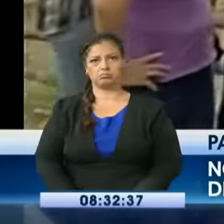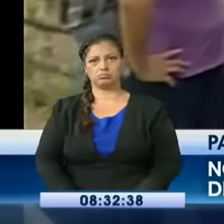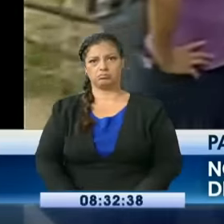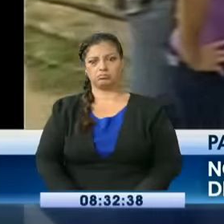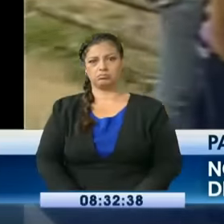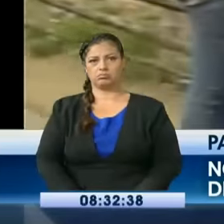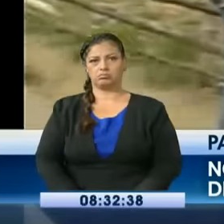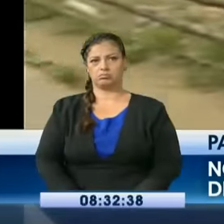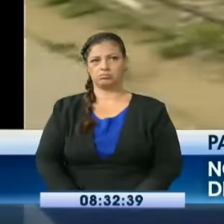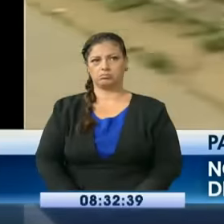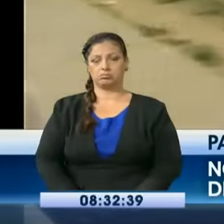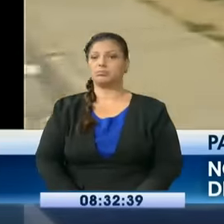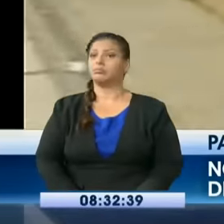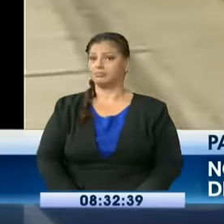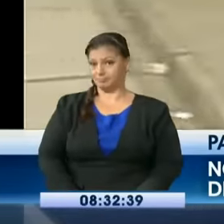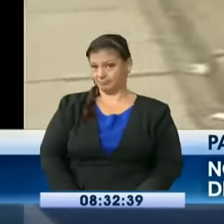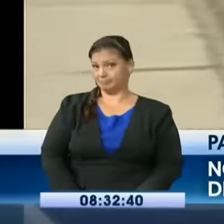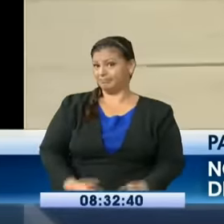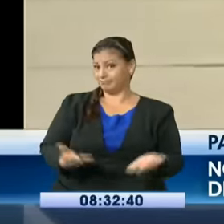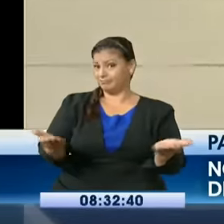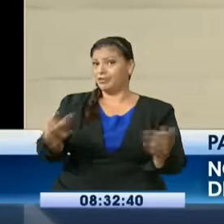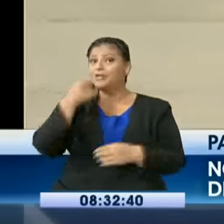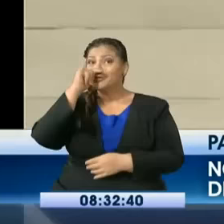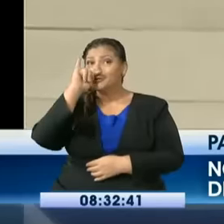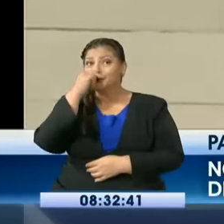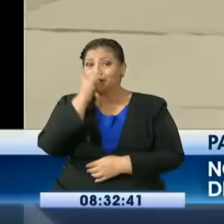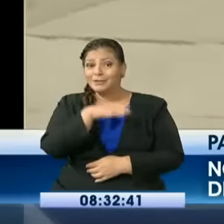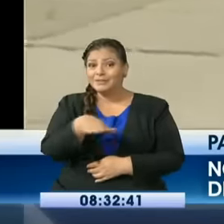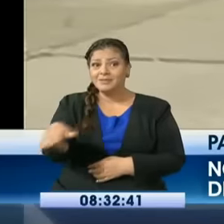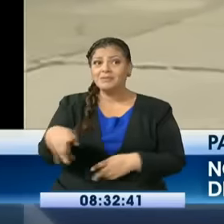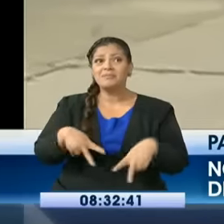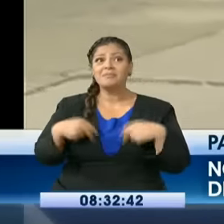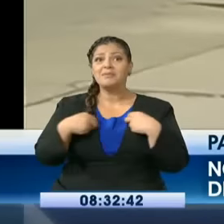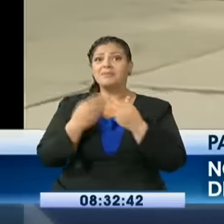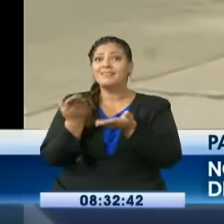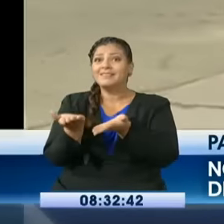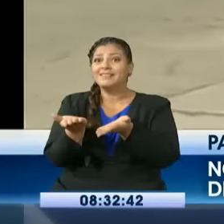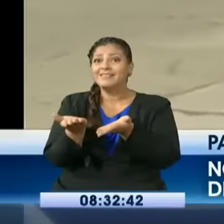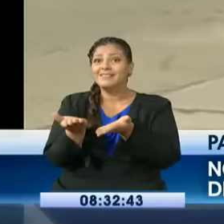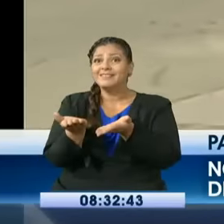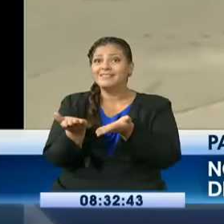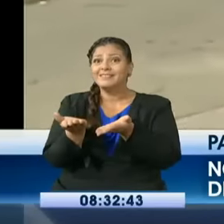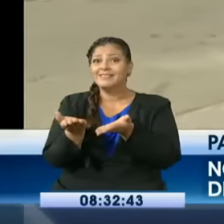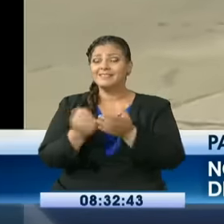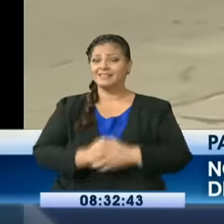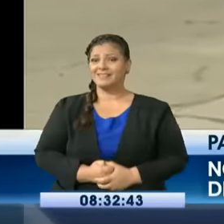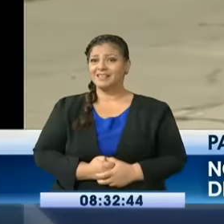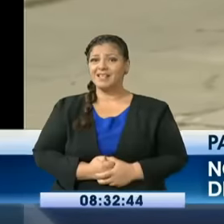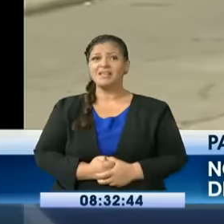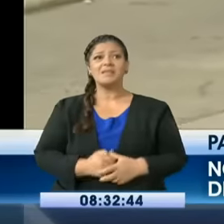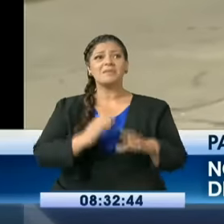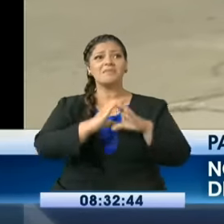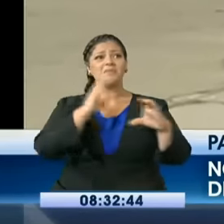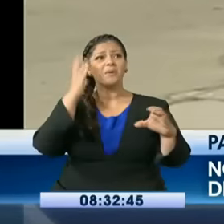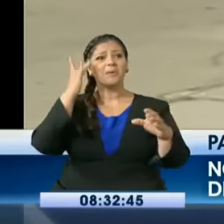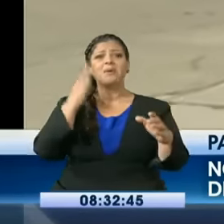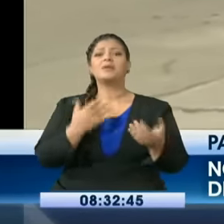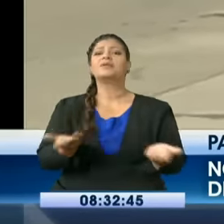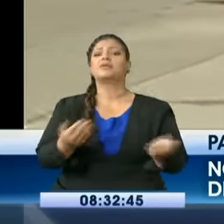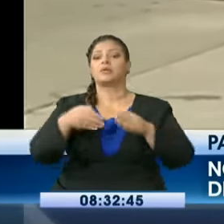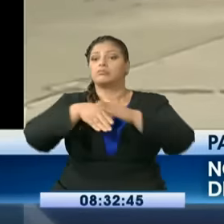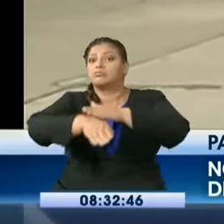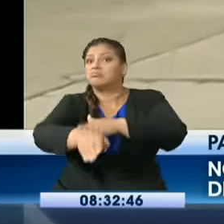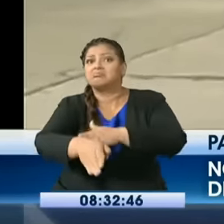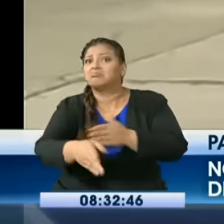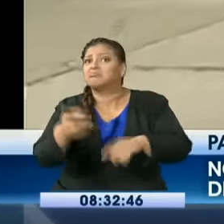esta urbanización, los dejan en la avenida Orellana y nosotros salimos a recogerles, bueno, mis vecinos, porque los míos sí estudian aquí, salen a recogerles acá y salen a